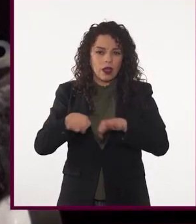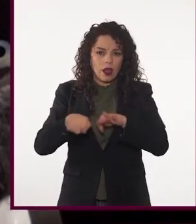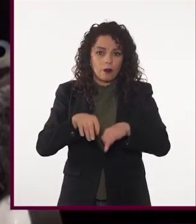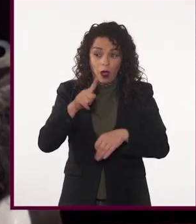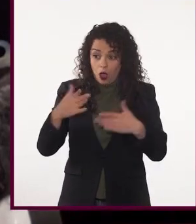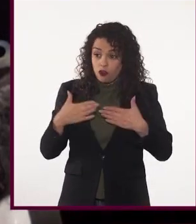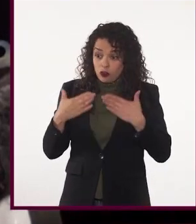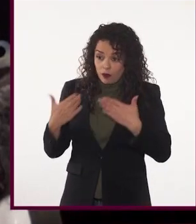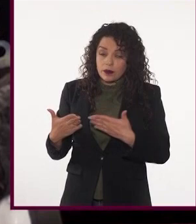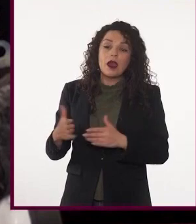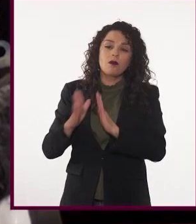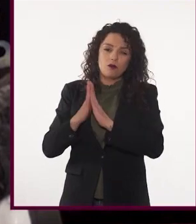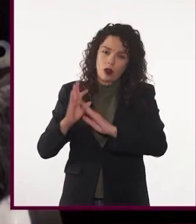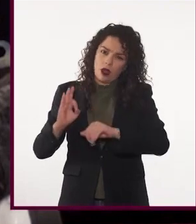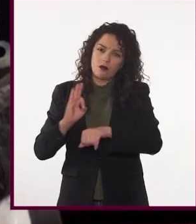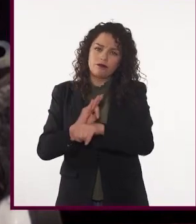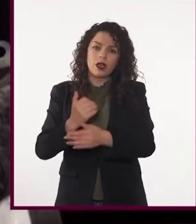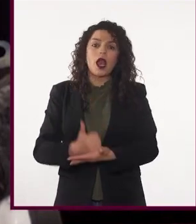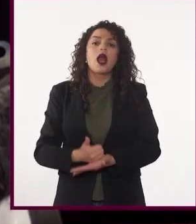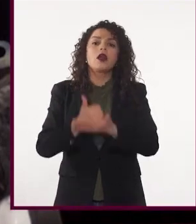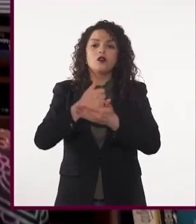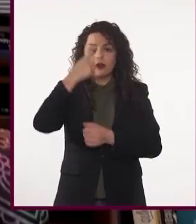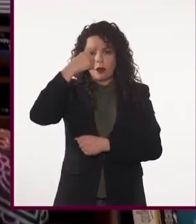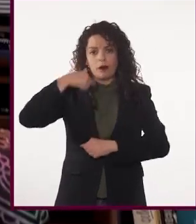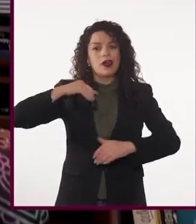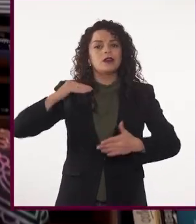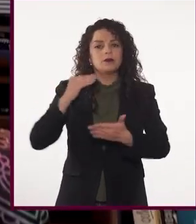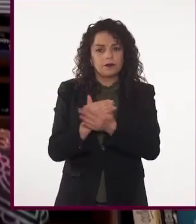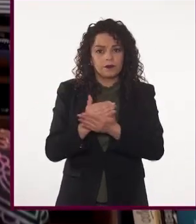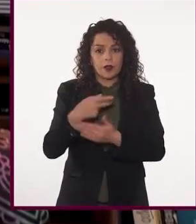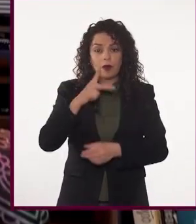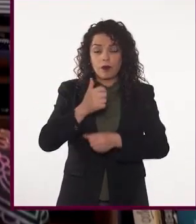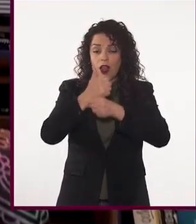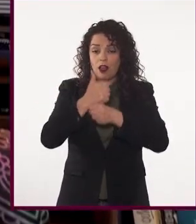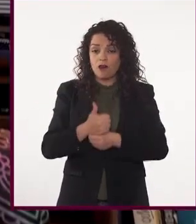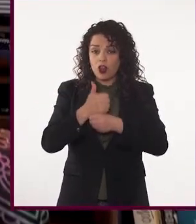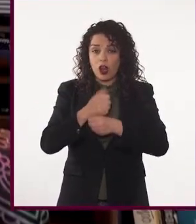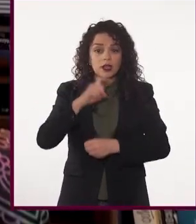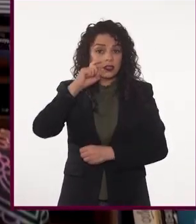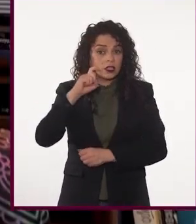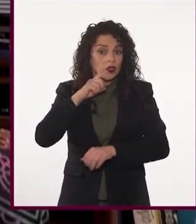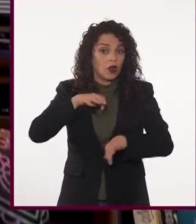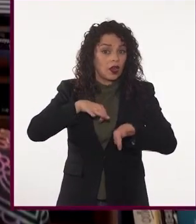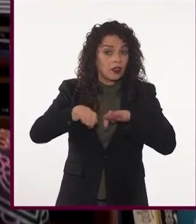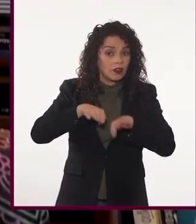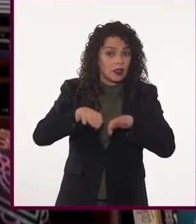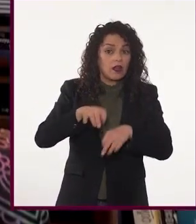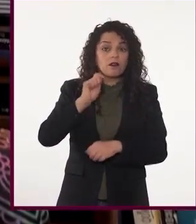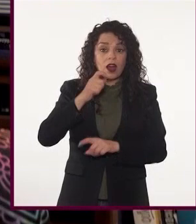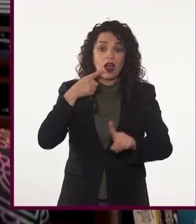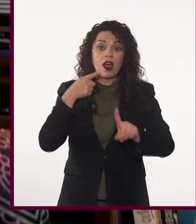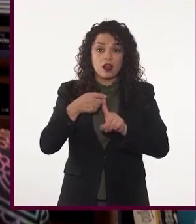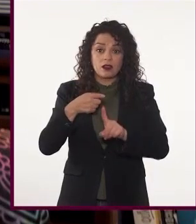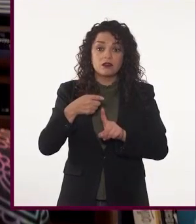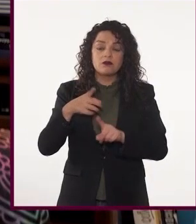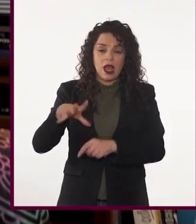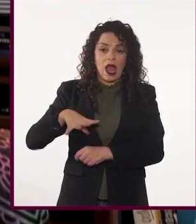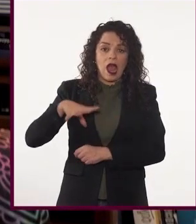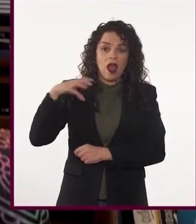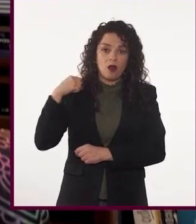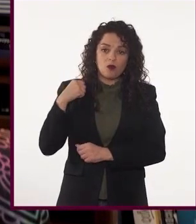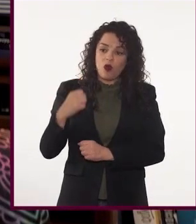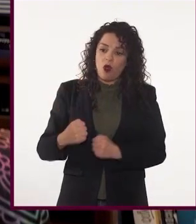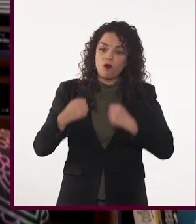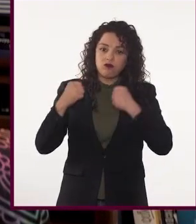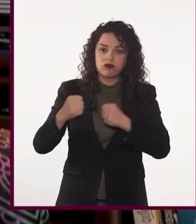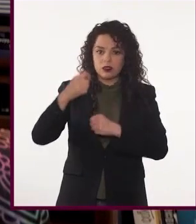y pedirles apoyo en que te respalden al poner un alto. Sin embargo, la violencia sexual en el trabajo se trata del uso del poder y la